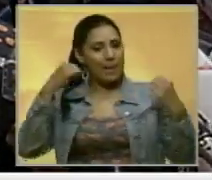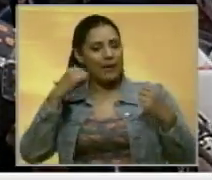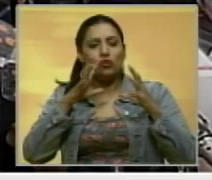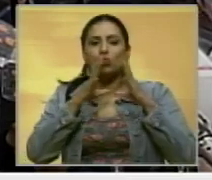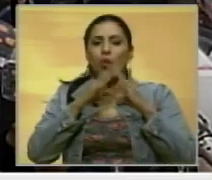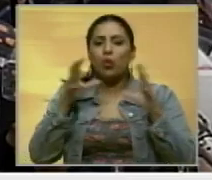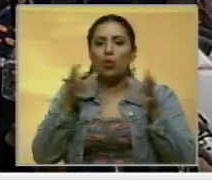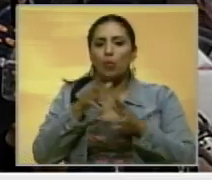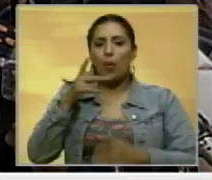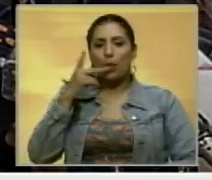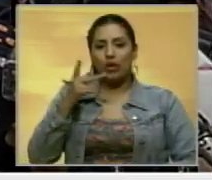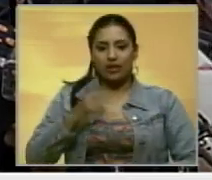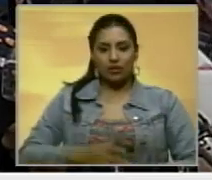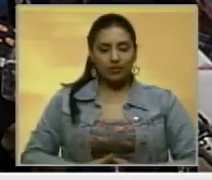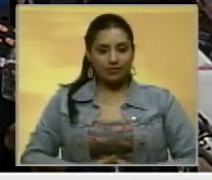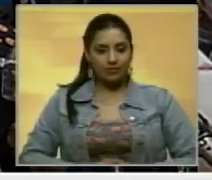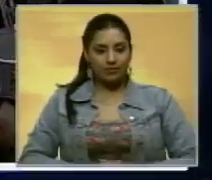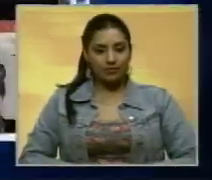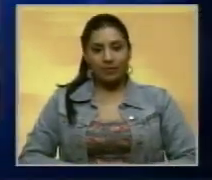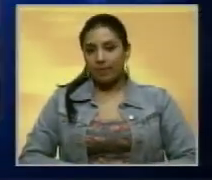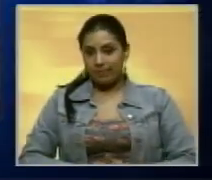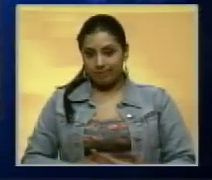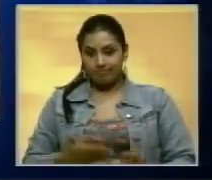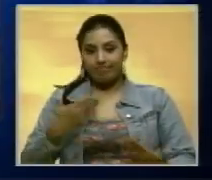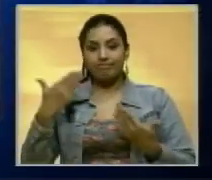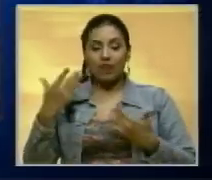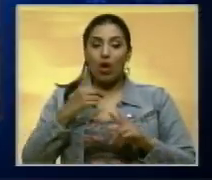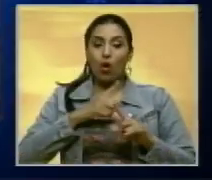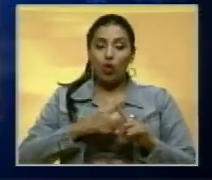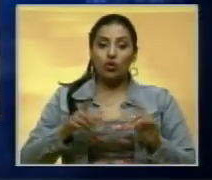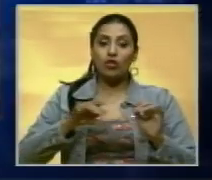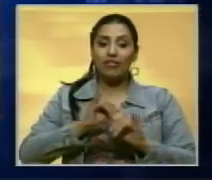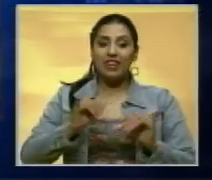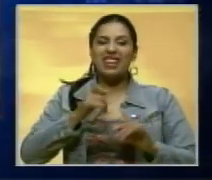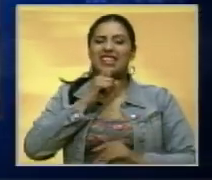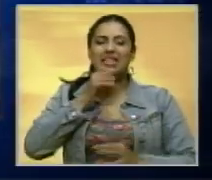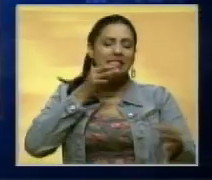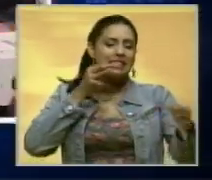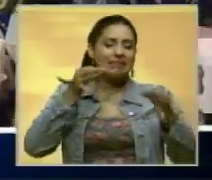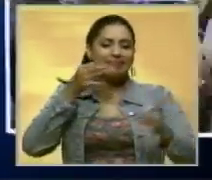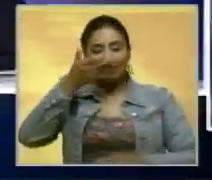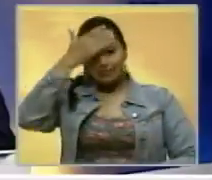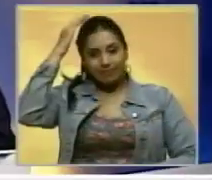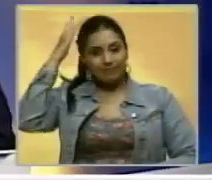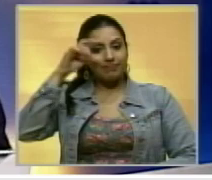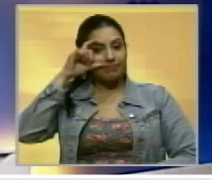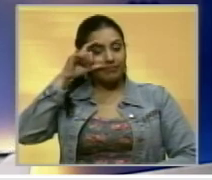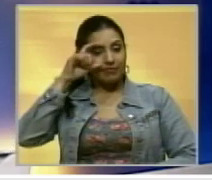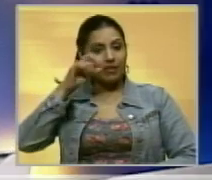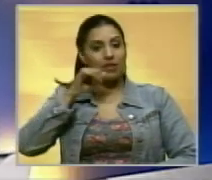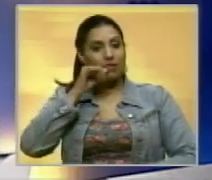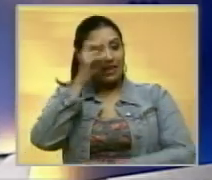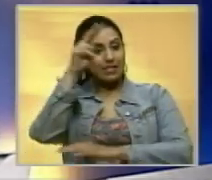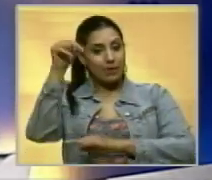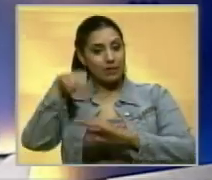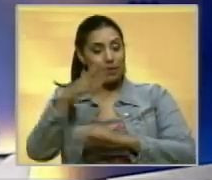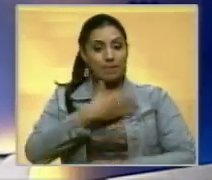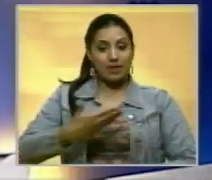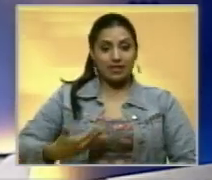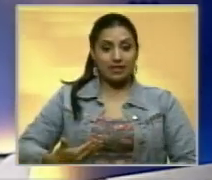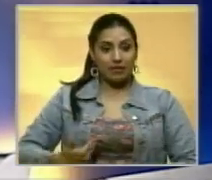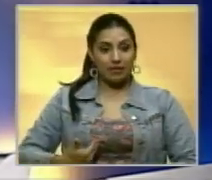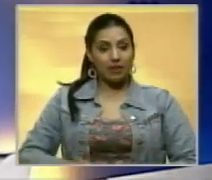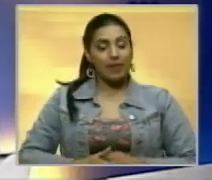todos los partidos políticos. Que se ha estado reuniendo con... Bueno, eran declaraciones del presidente de la Asamblea Nacional, Henry